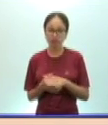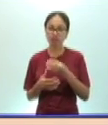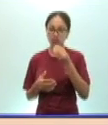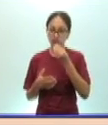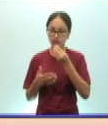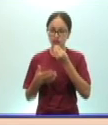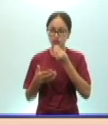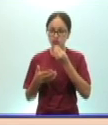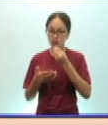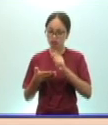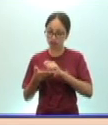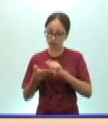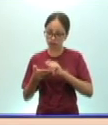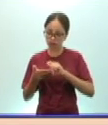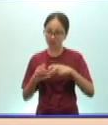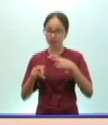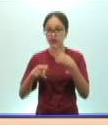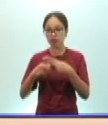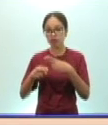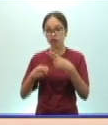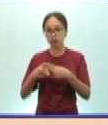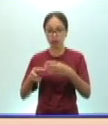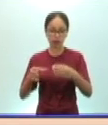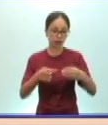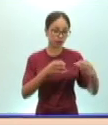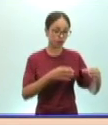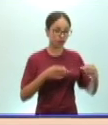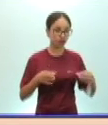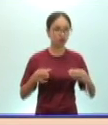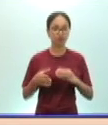nombres de los útiles que se emplearon.